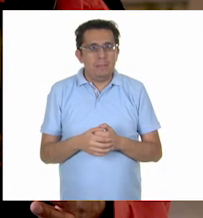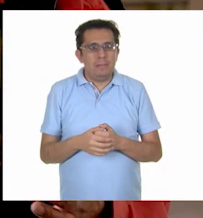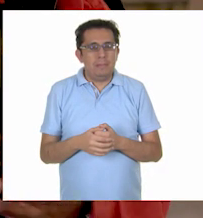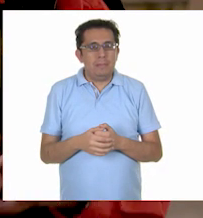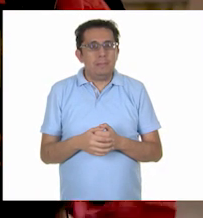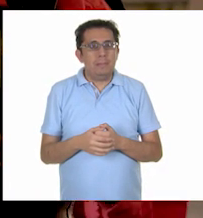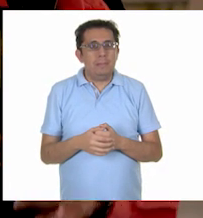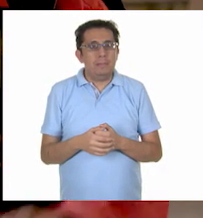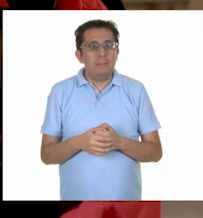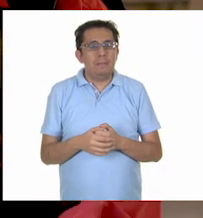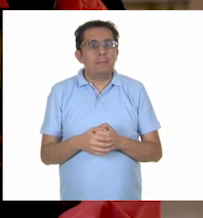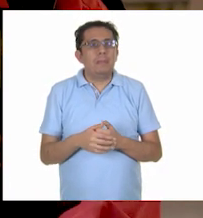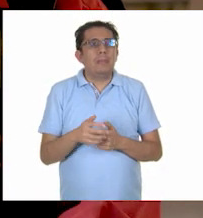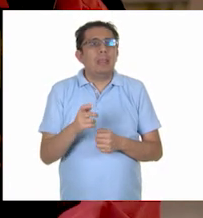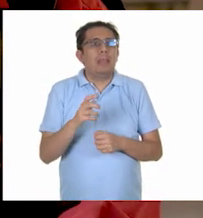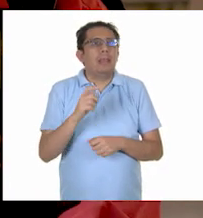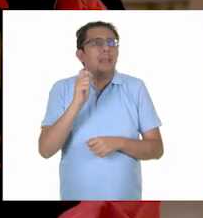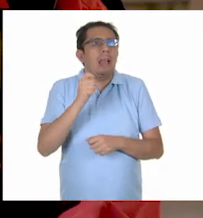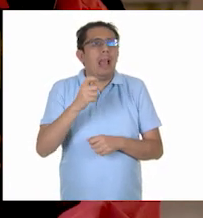La amistad,